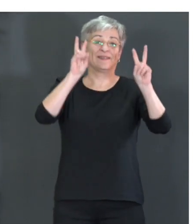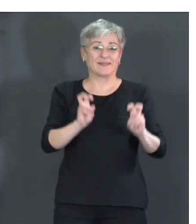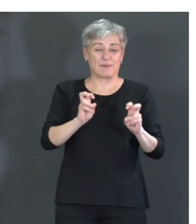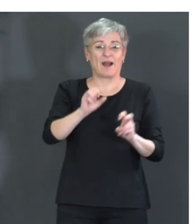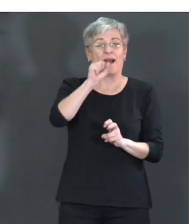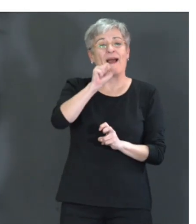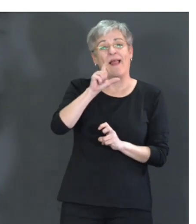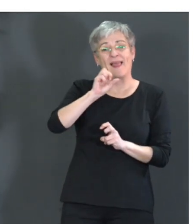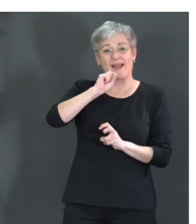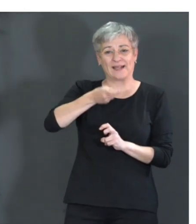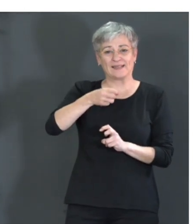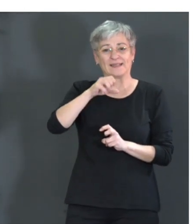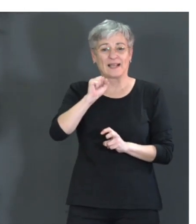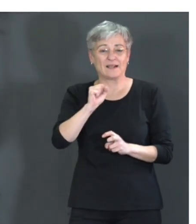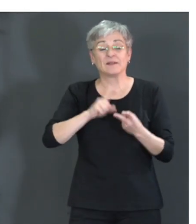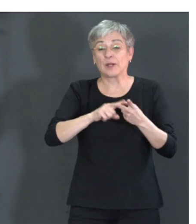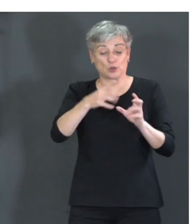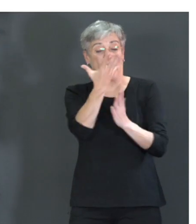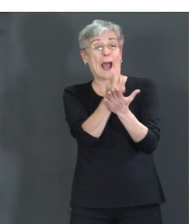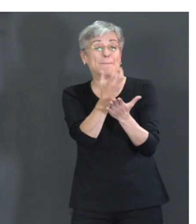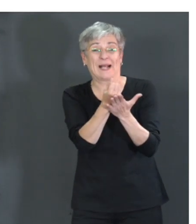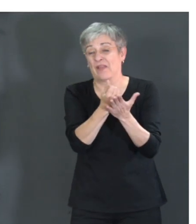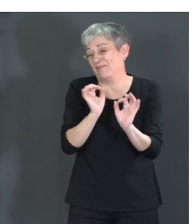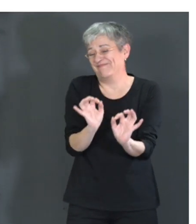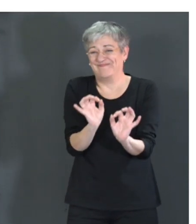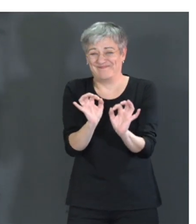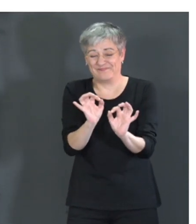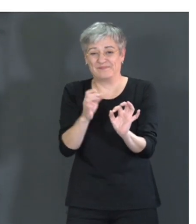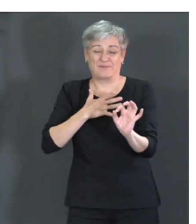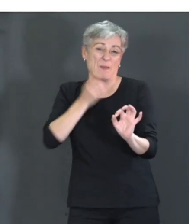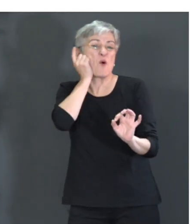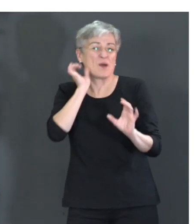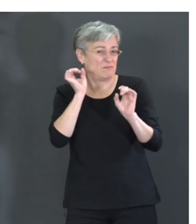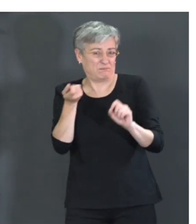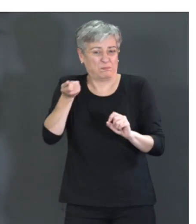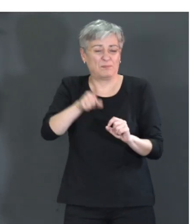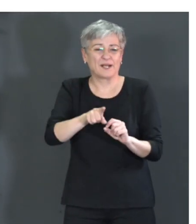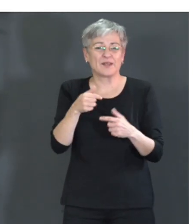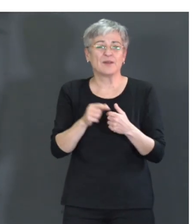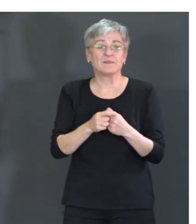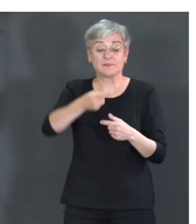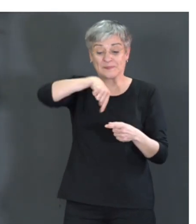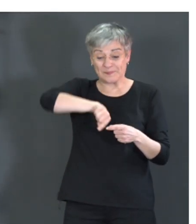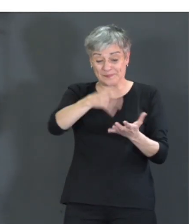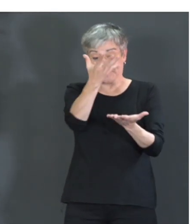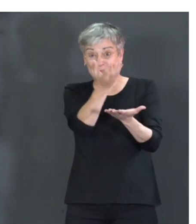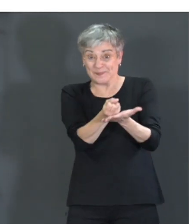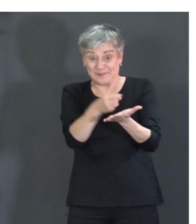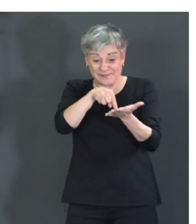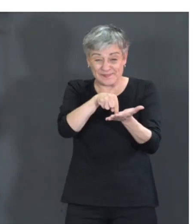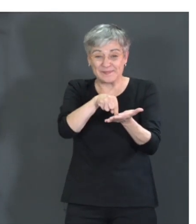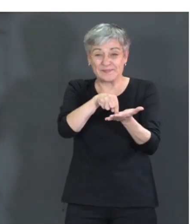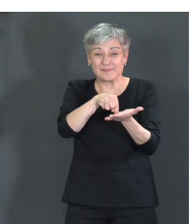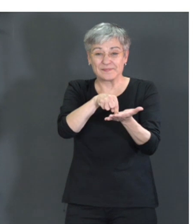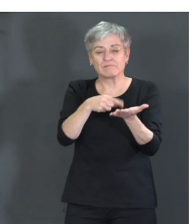Skill, pero básicamente es como una aplicación en los teléfonos móviles. Incorporamos en esa aplicación la posibilidad de que